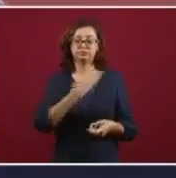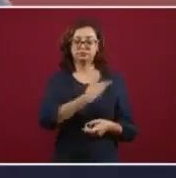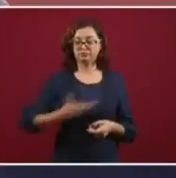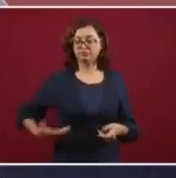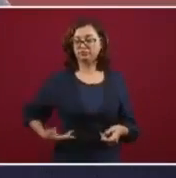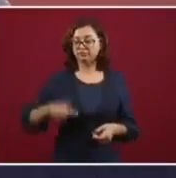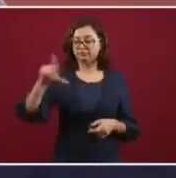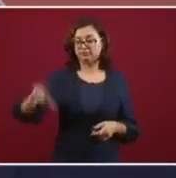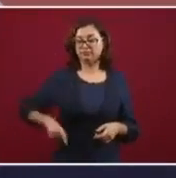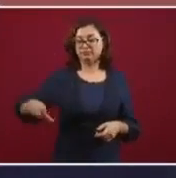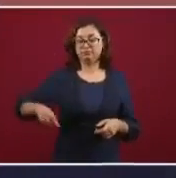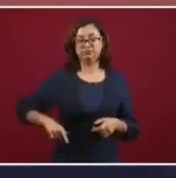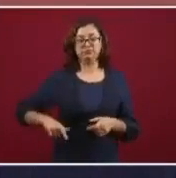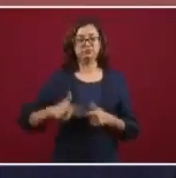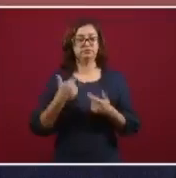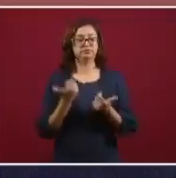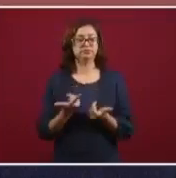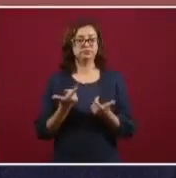no solo el PRI.